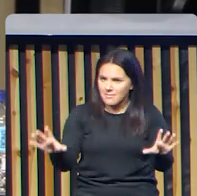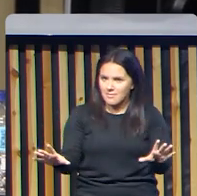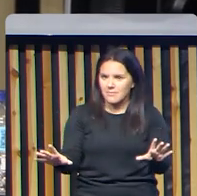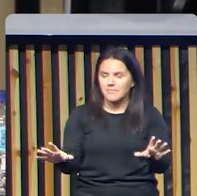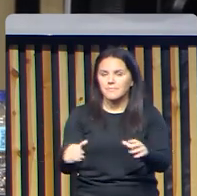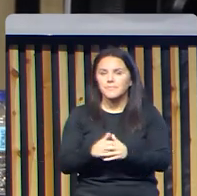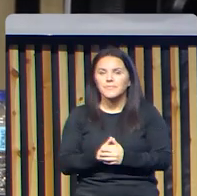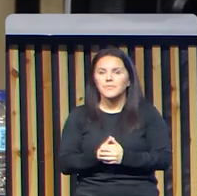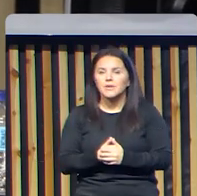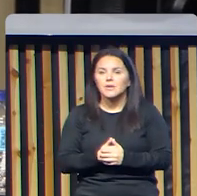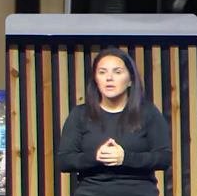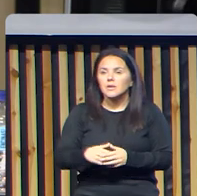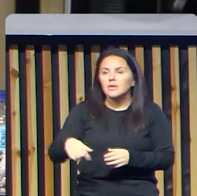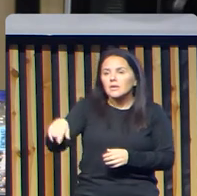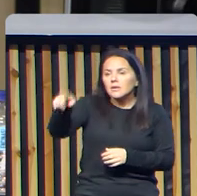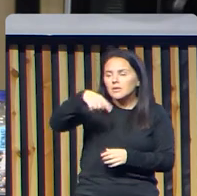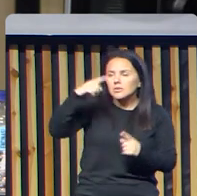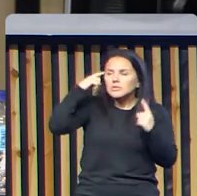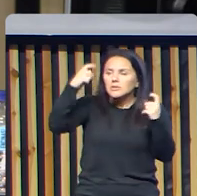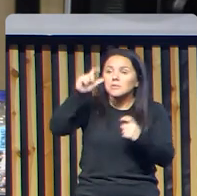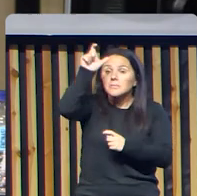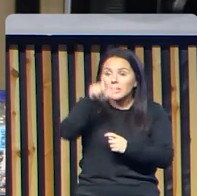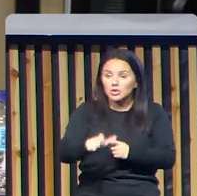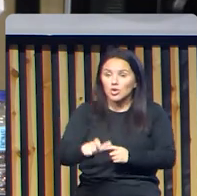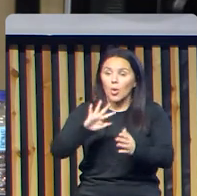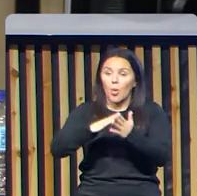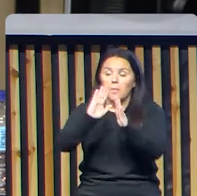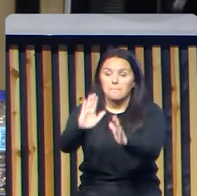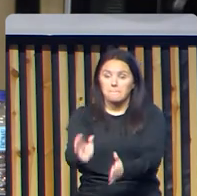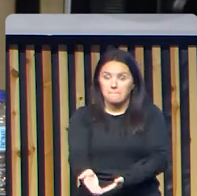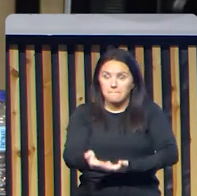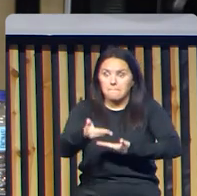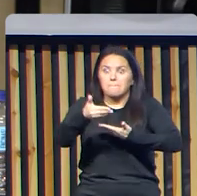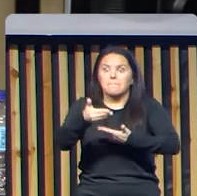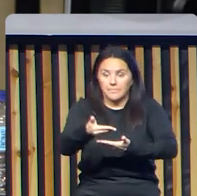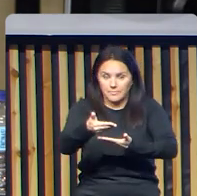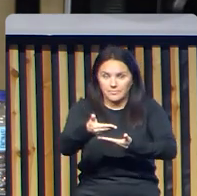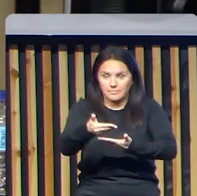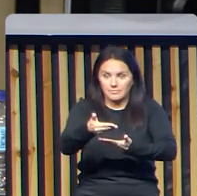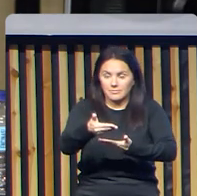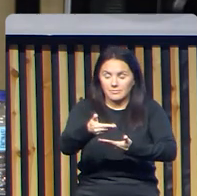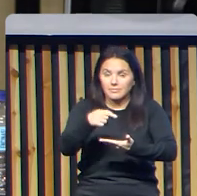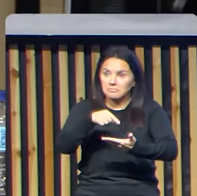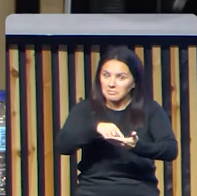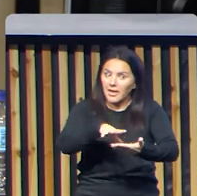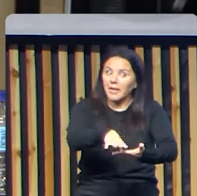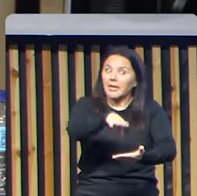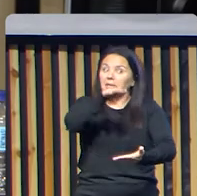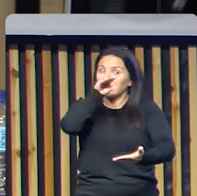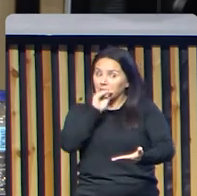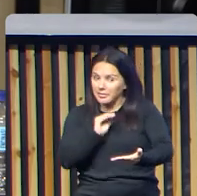a intentar que él la persona destinataria pueda pueda entender